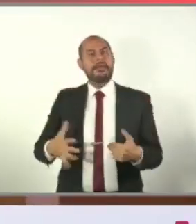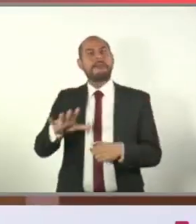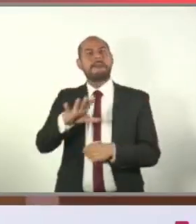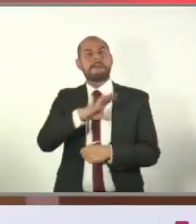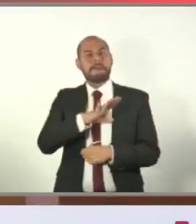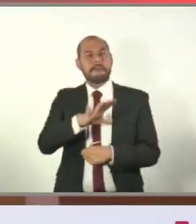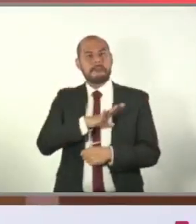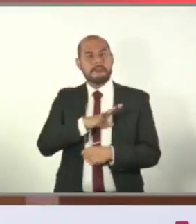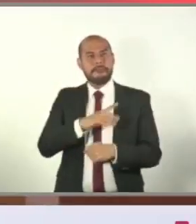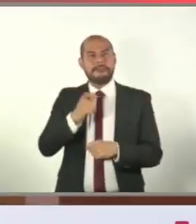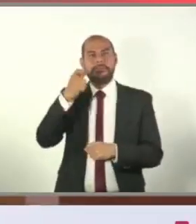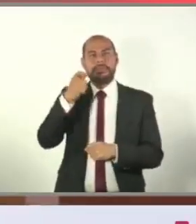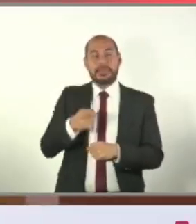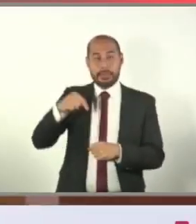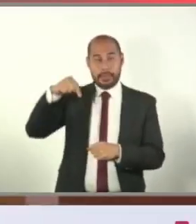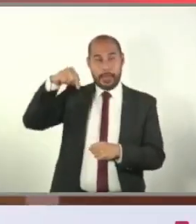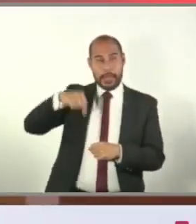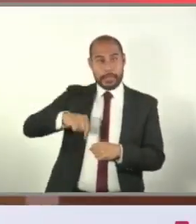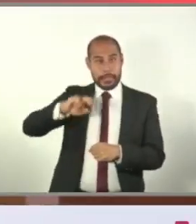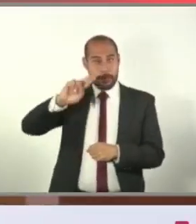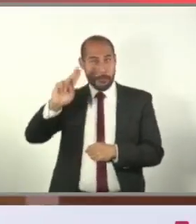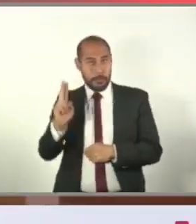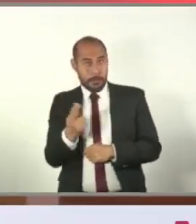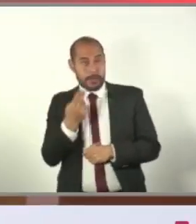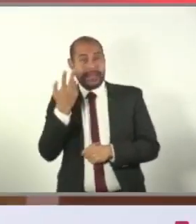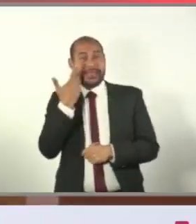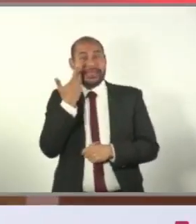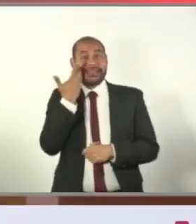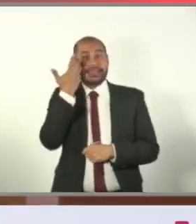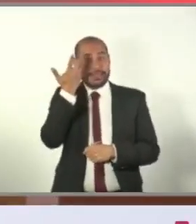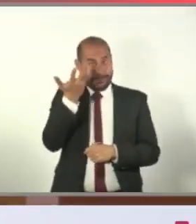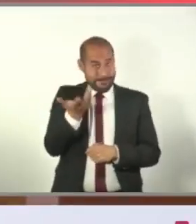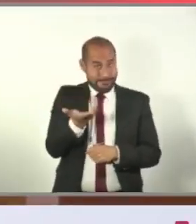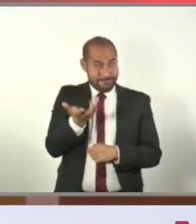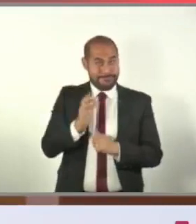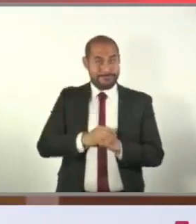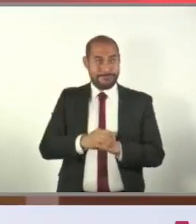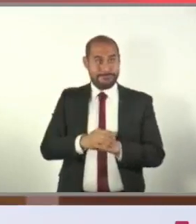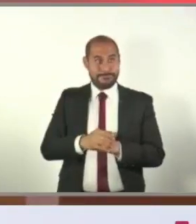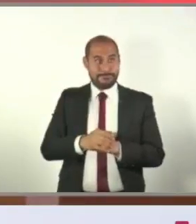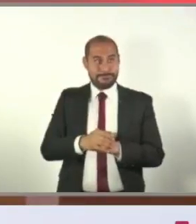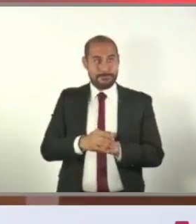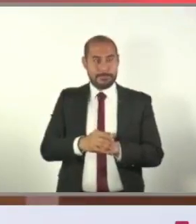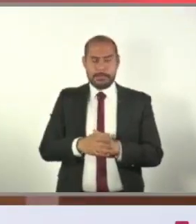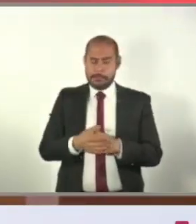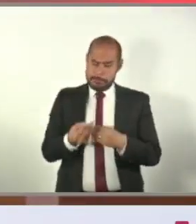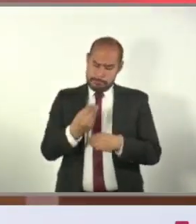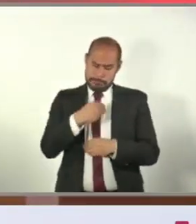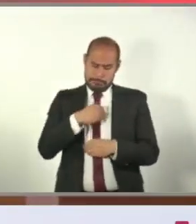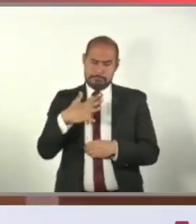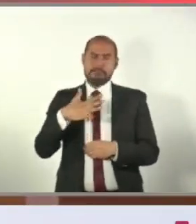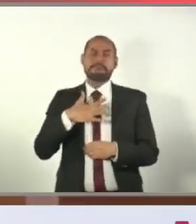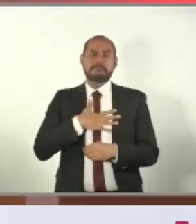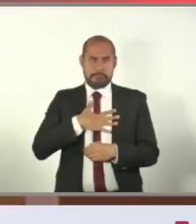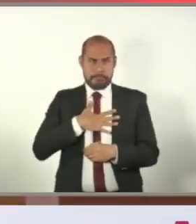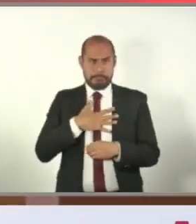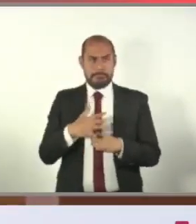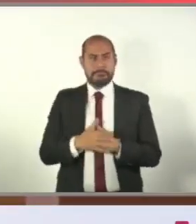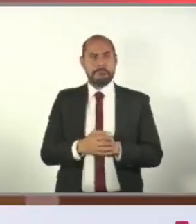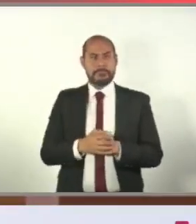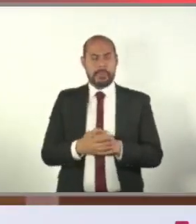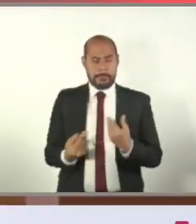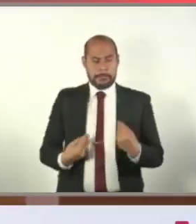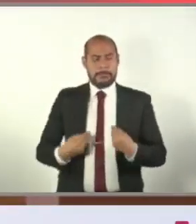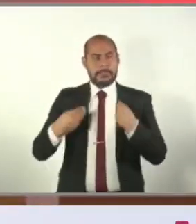que esta universidad desea que quede impregnado en la